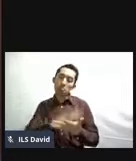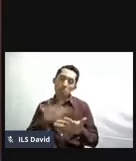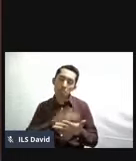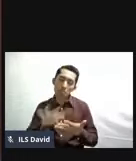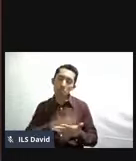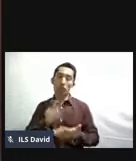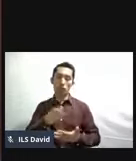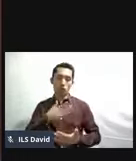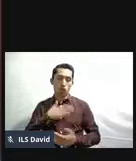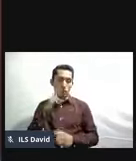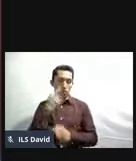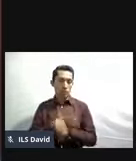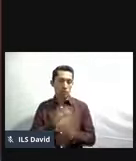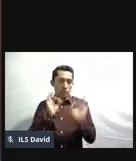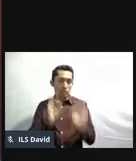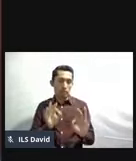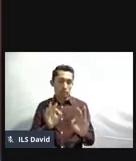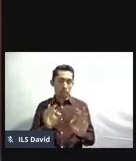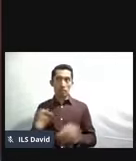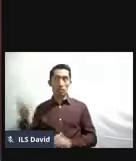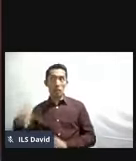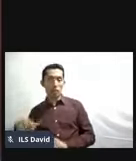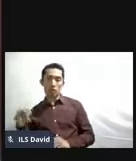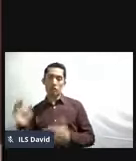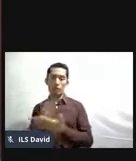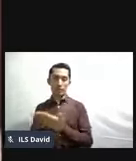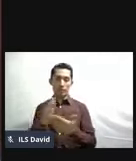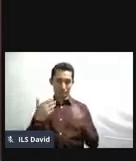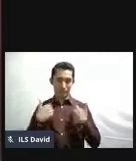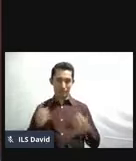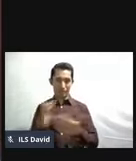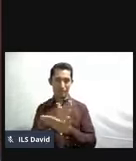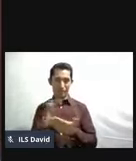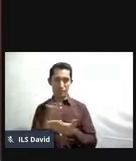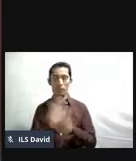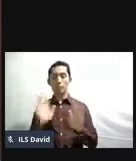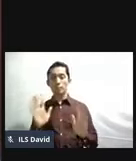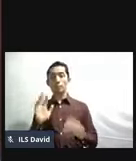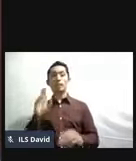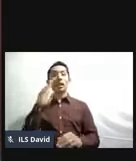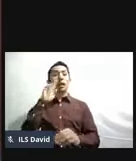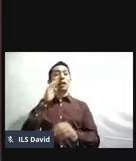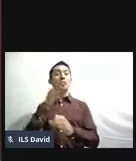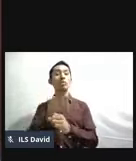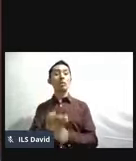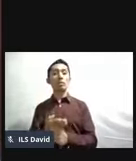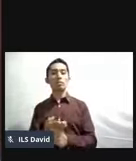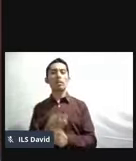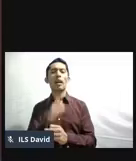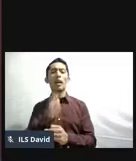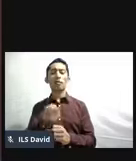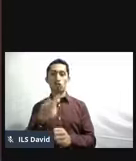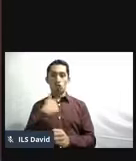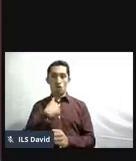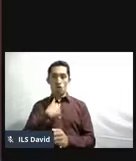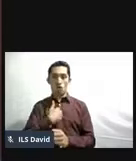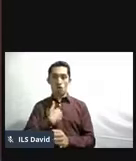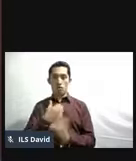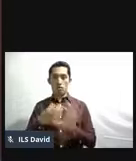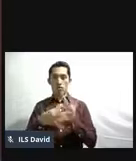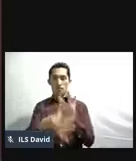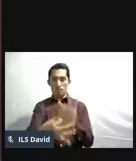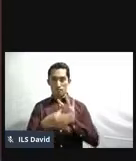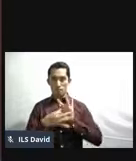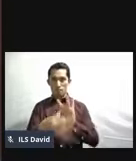que es muy importante identificar la responsabilidad en primera parte conmigo mismo. ¿Y cómo puedo ir midiendo